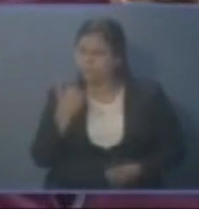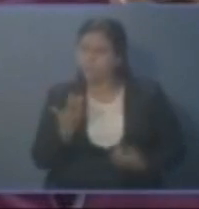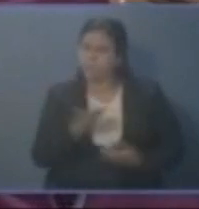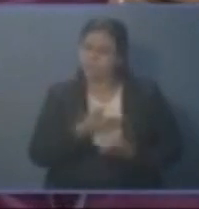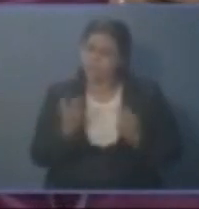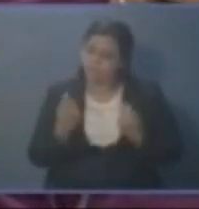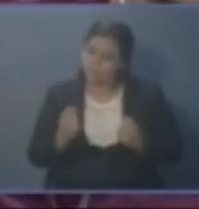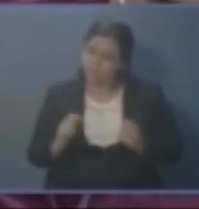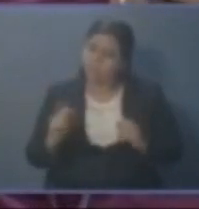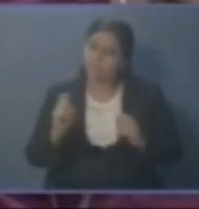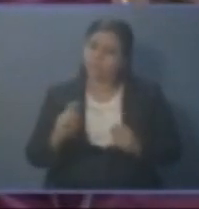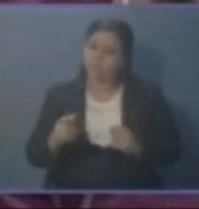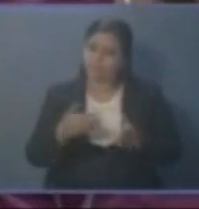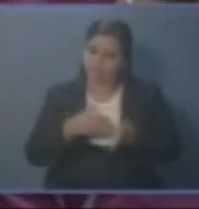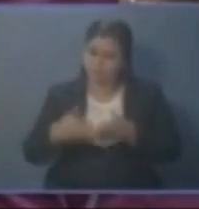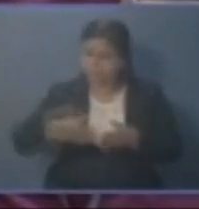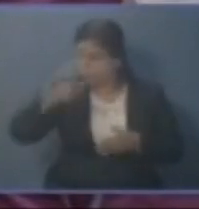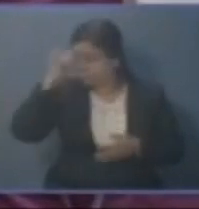intentamos comenzar a trabajar,